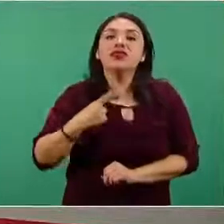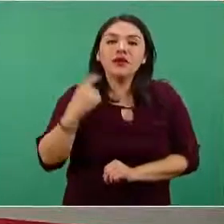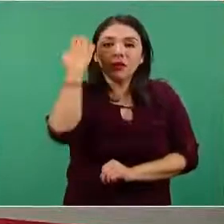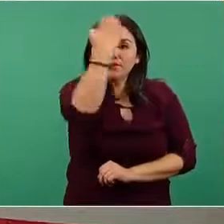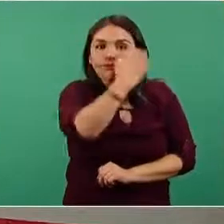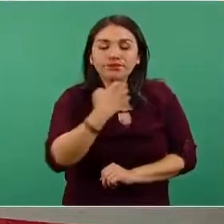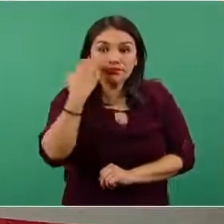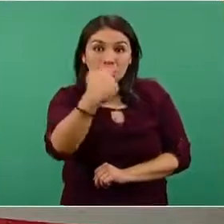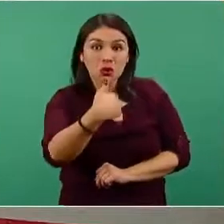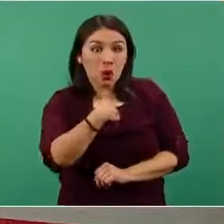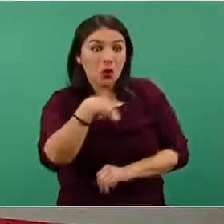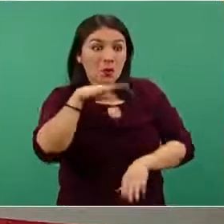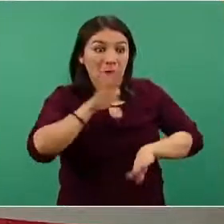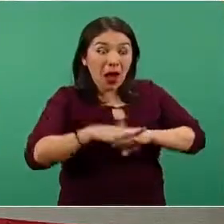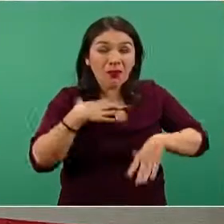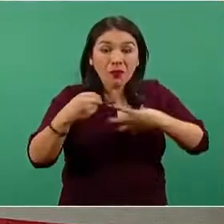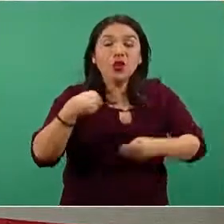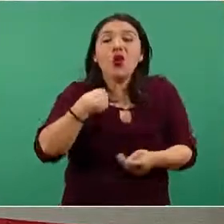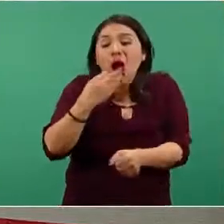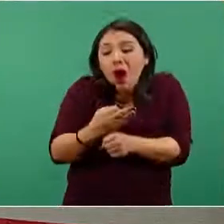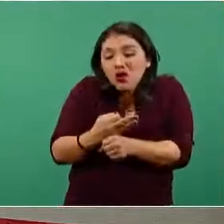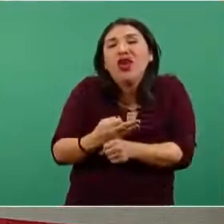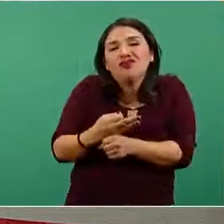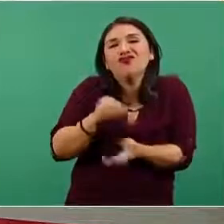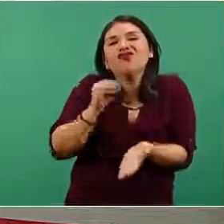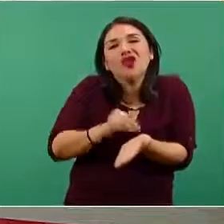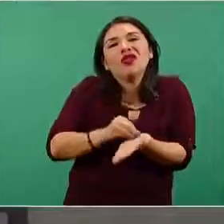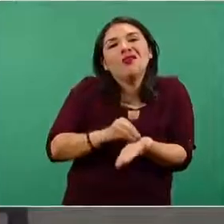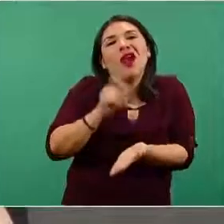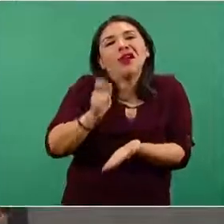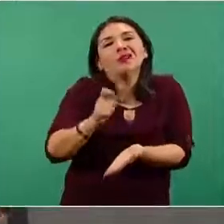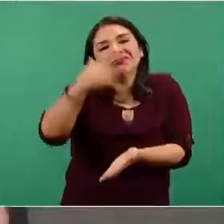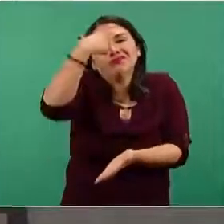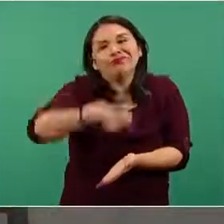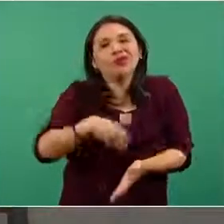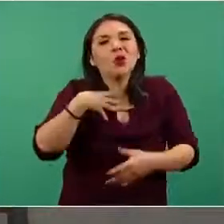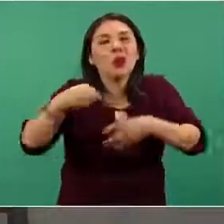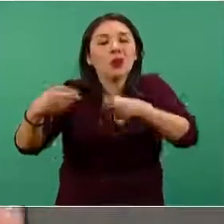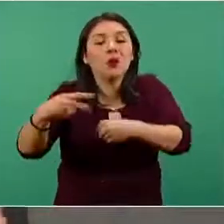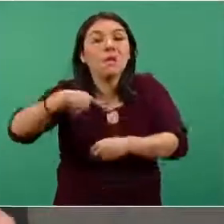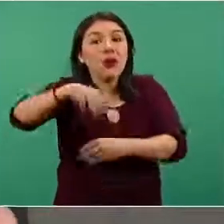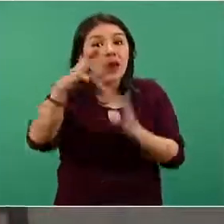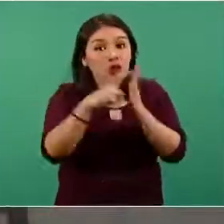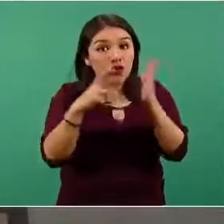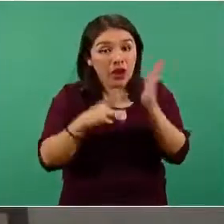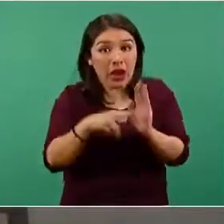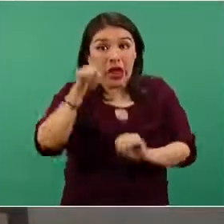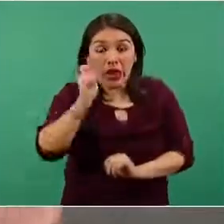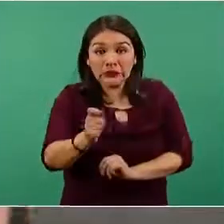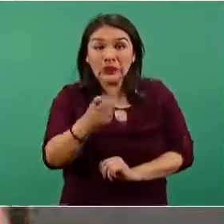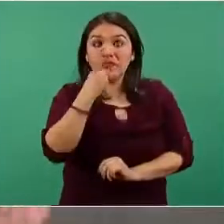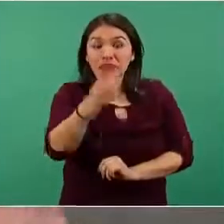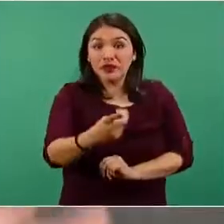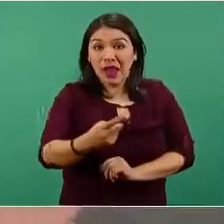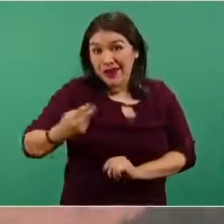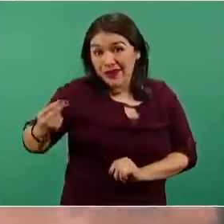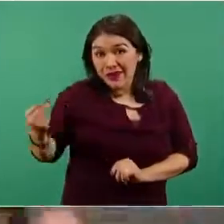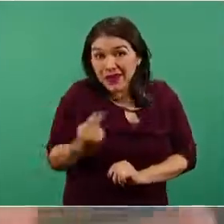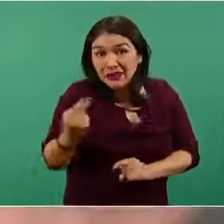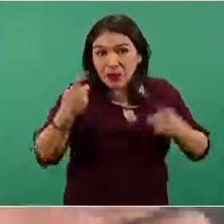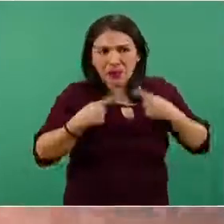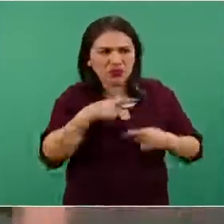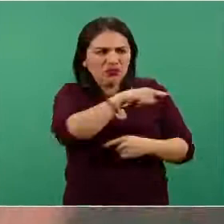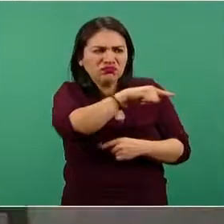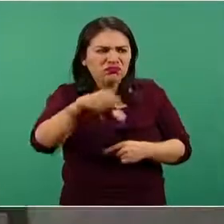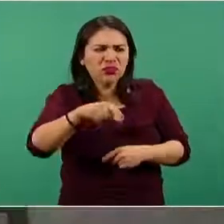no soy contagiante. Y en este momento sí soy contagiante. Pero la regla general es, no es indispensable en personas con